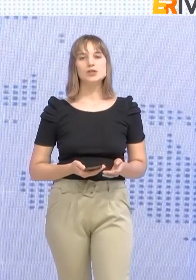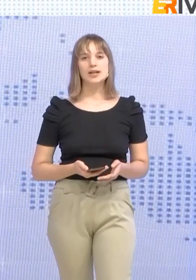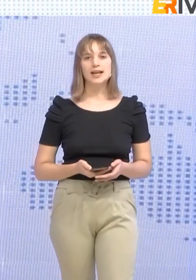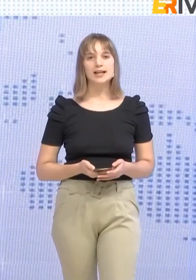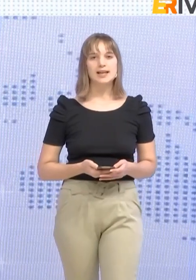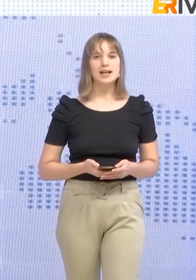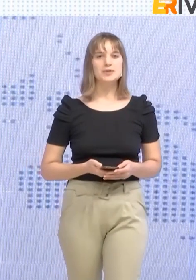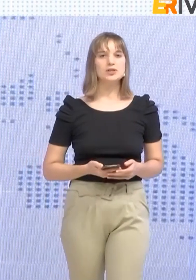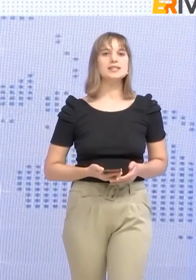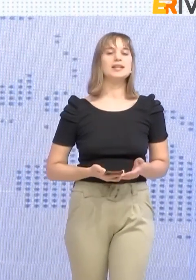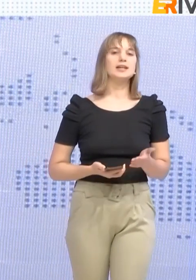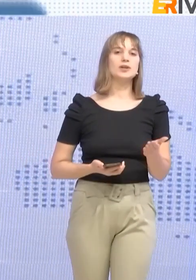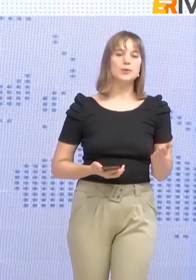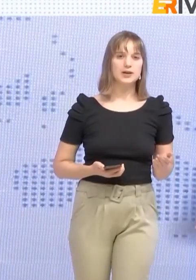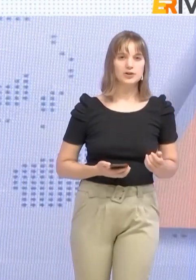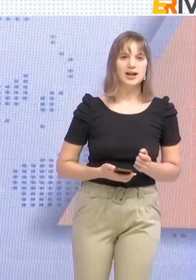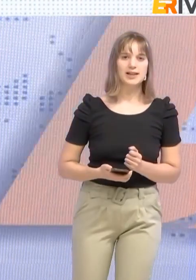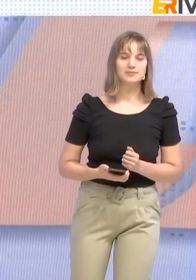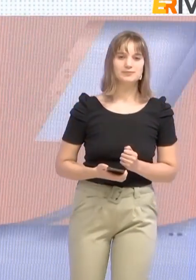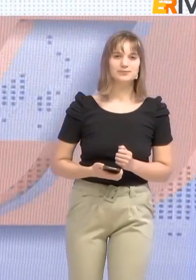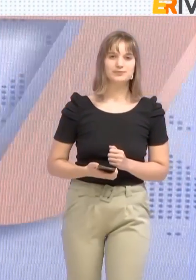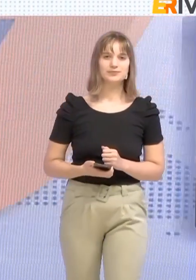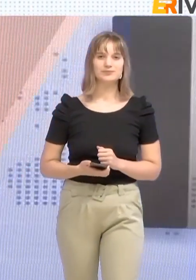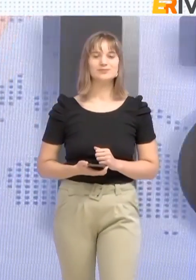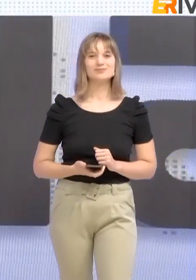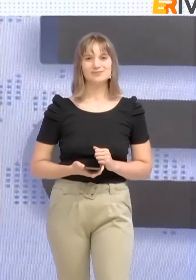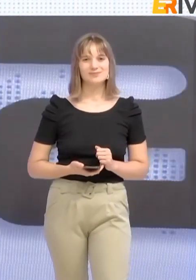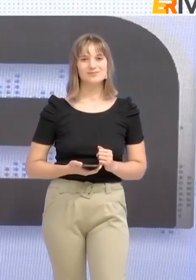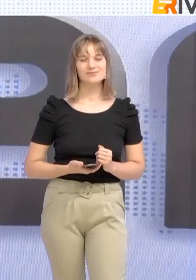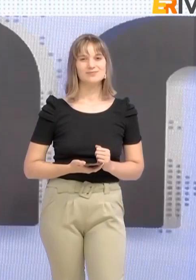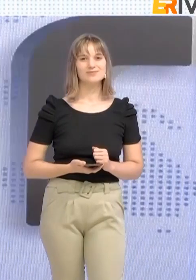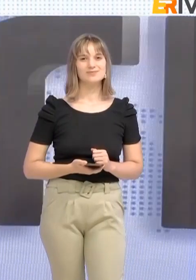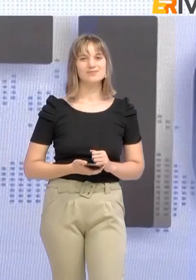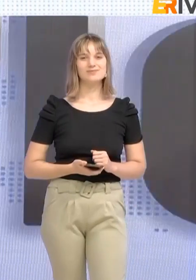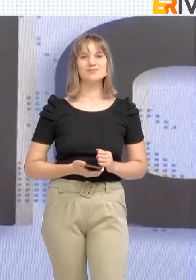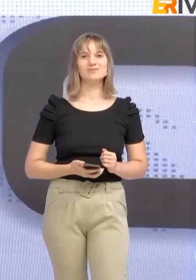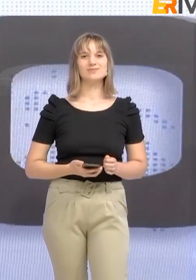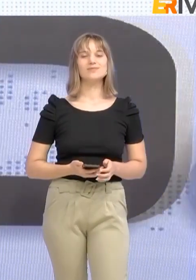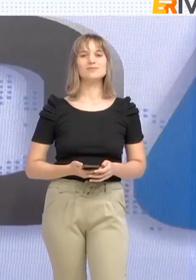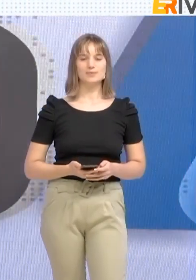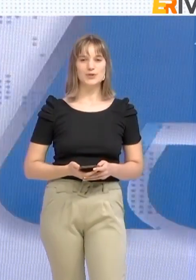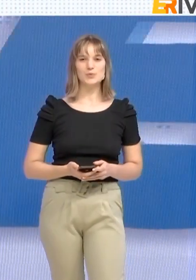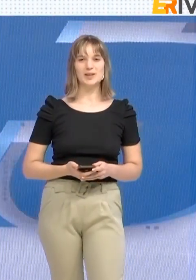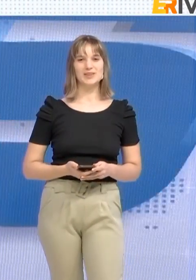atención a las personas y que tenga una buena jornada. Igualmente para ustedes, chicas, ojalá sea de ayuda. Muchas gracias.